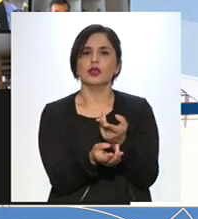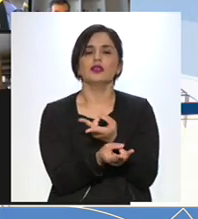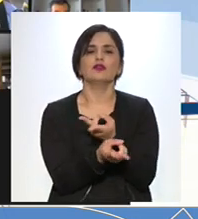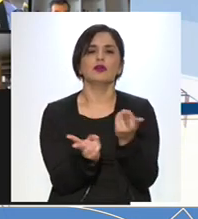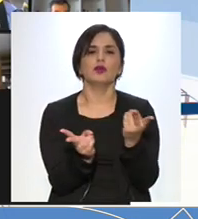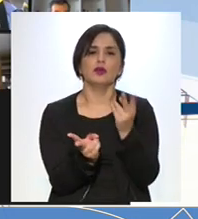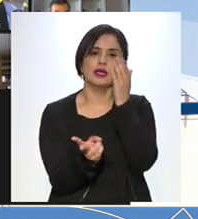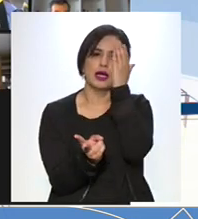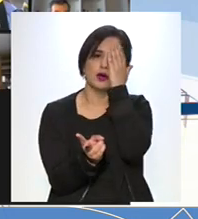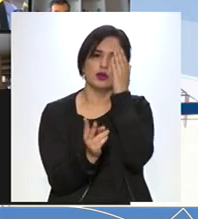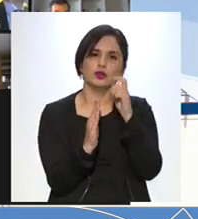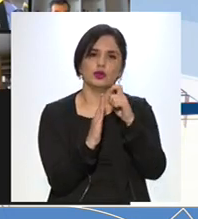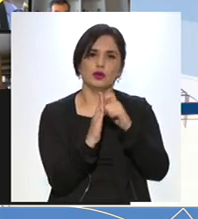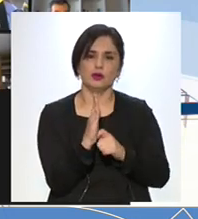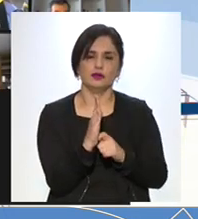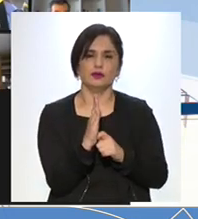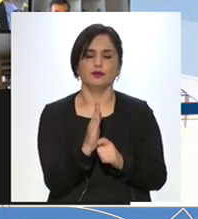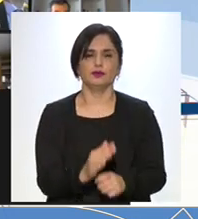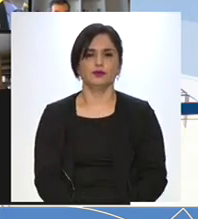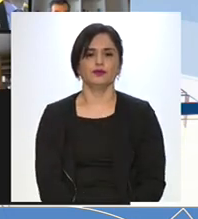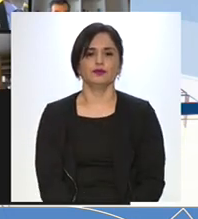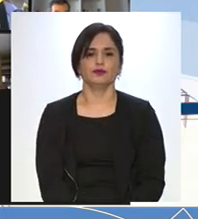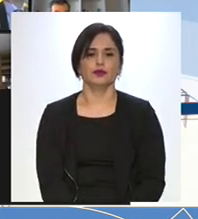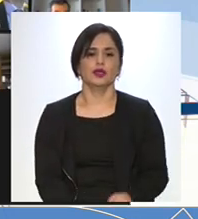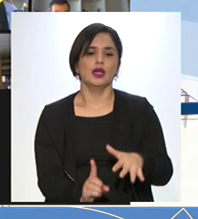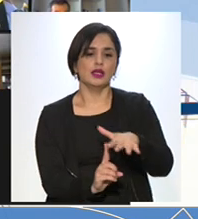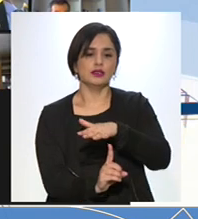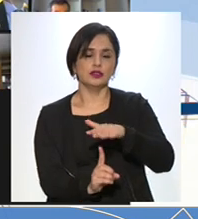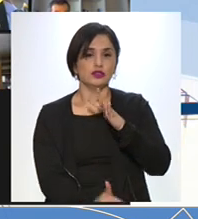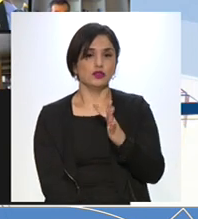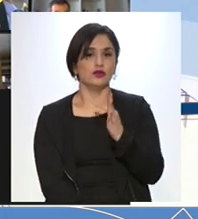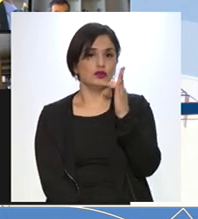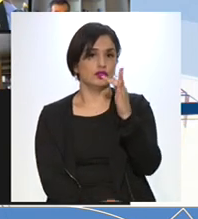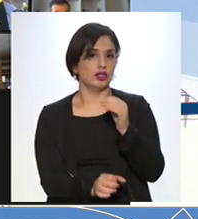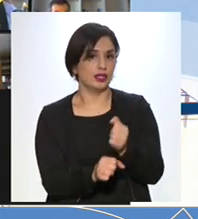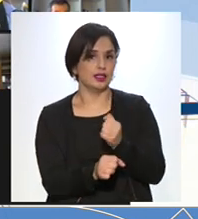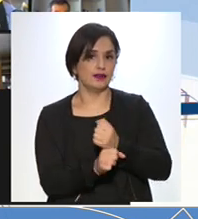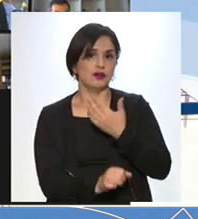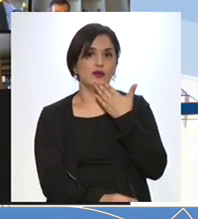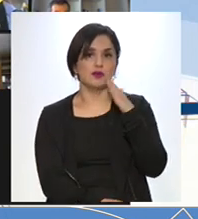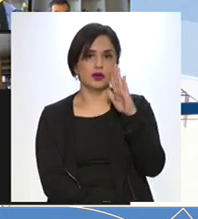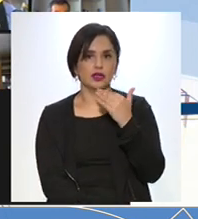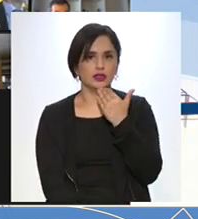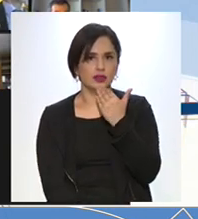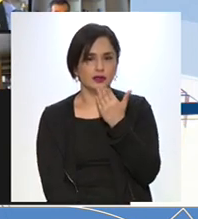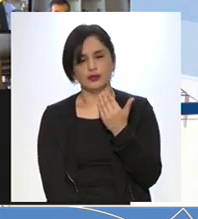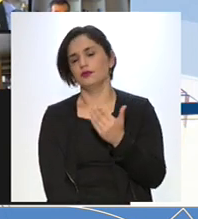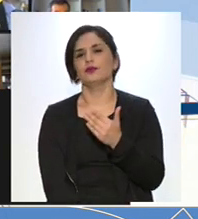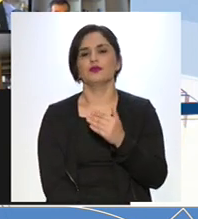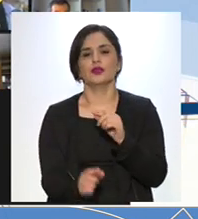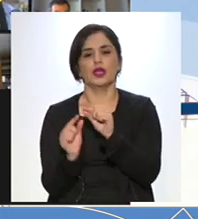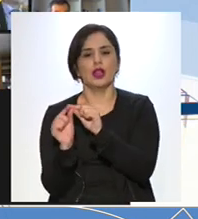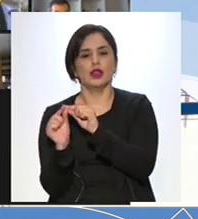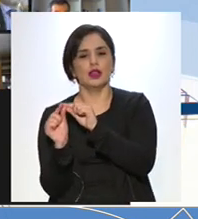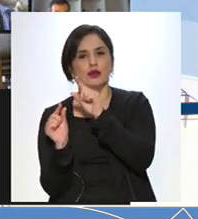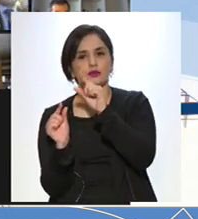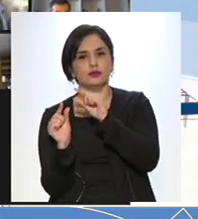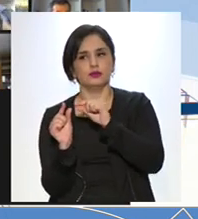este contexto, las expectativas de los consumidores respecto a la situación futura del empleo también han mejorado. Entonces, la gráfica que vemos a